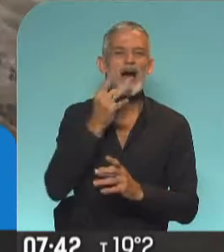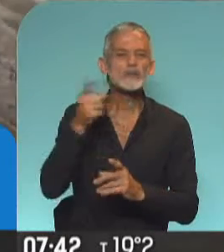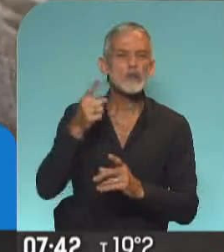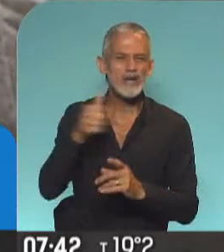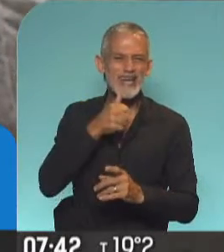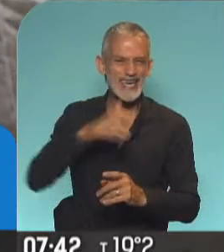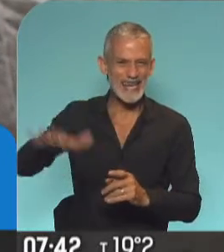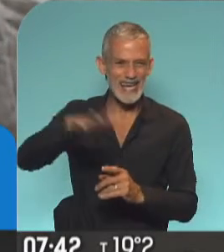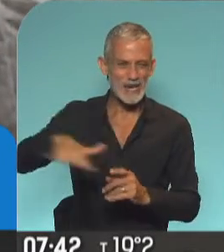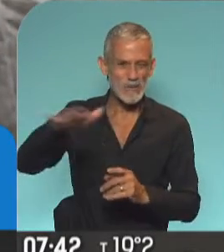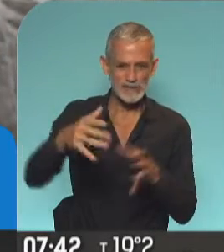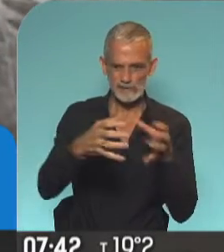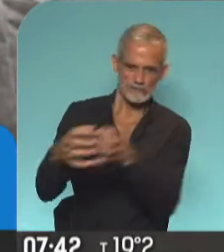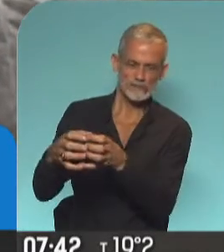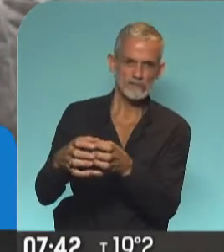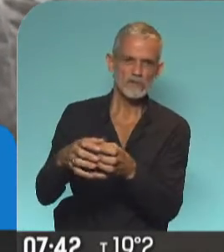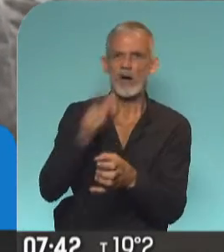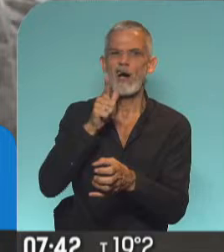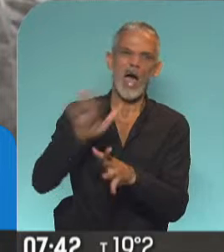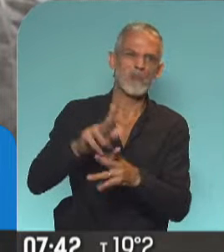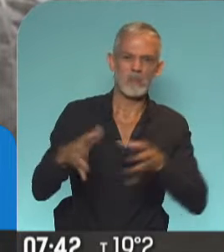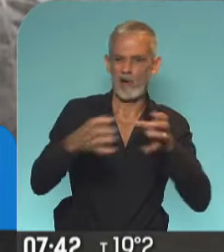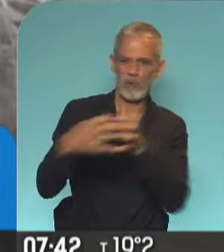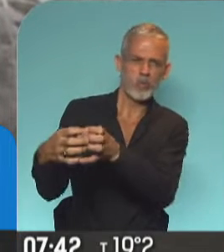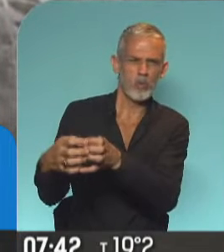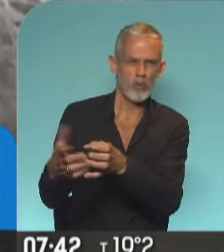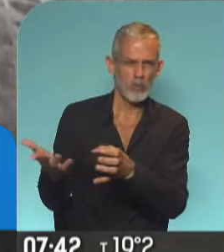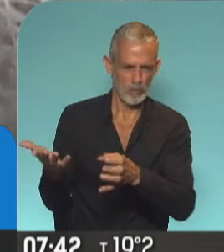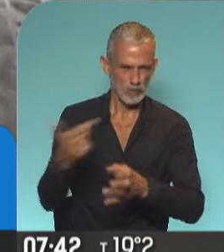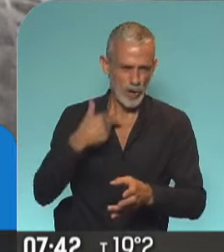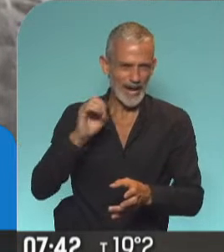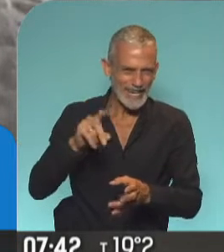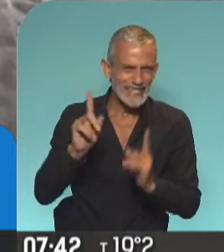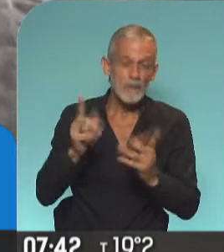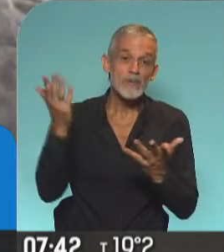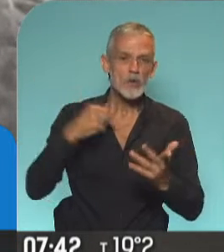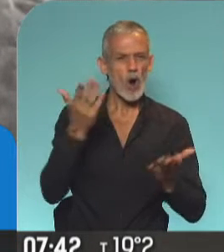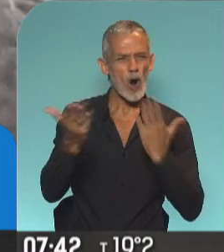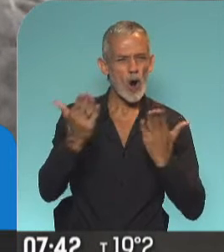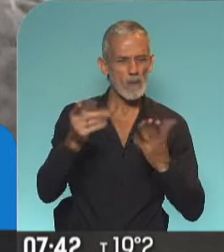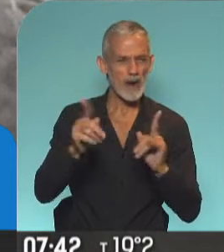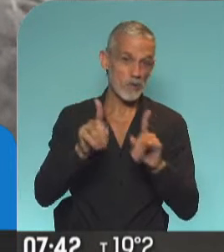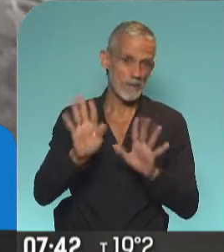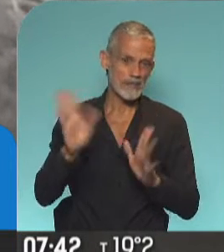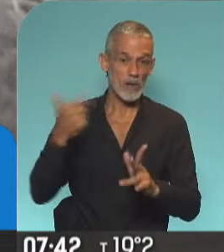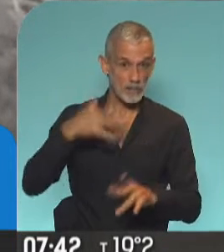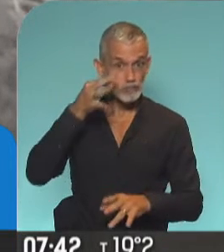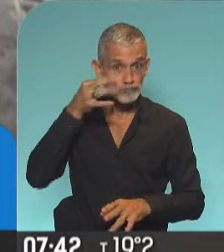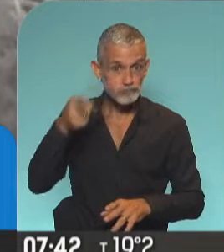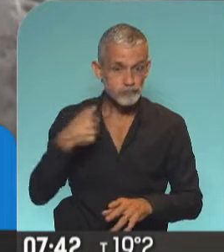que decíamos que estábamos generando un gueto? Bueno, yo lo estoy comparando con eso porque la verdad que cuando yo estuve